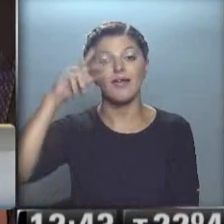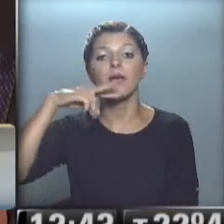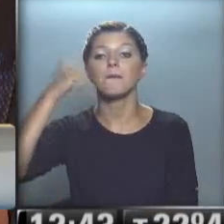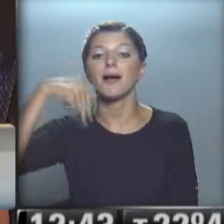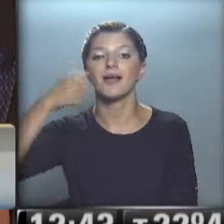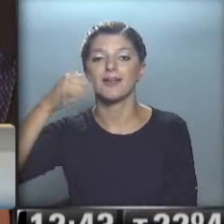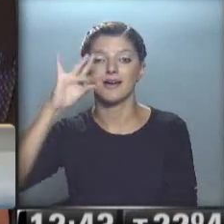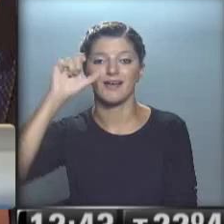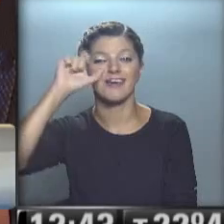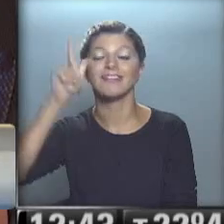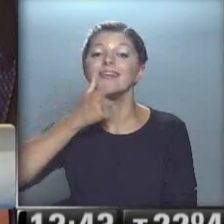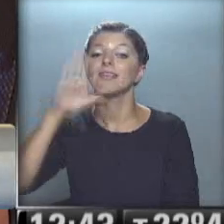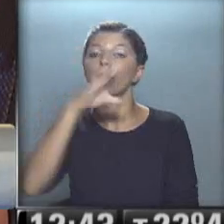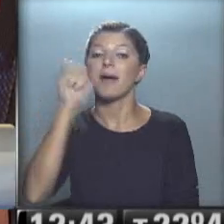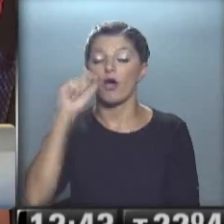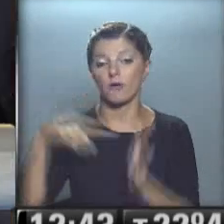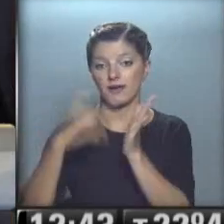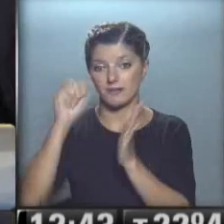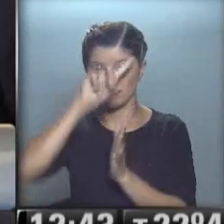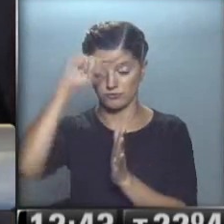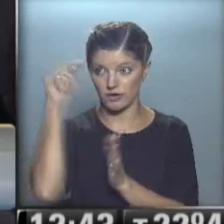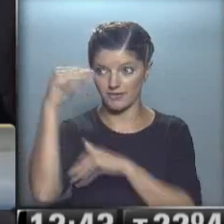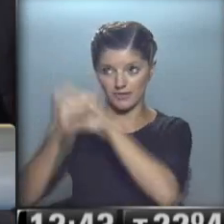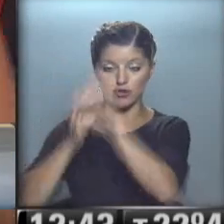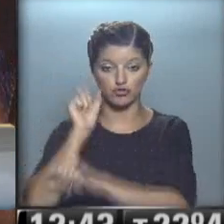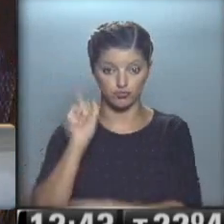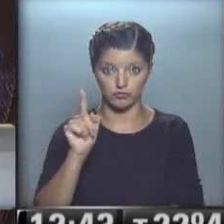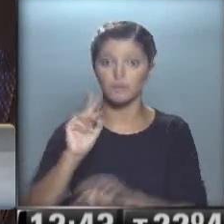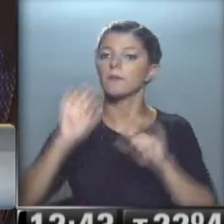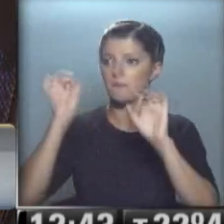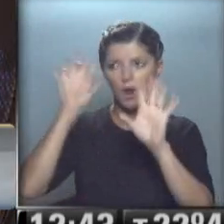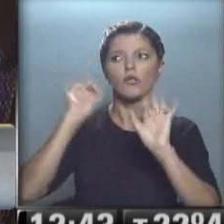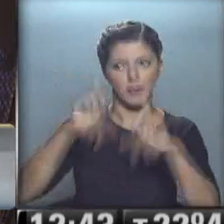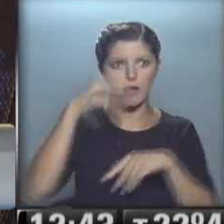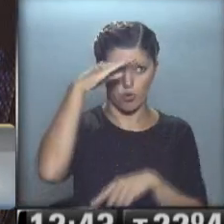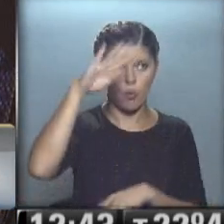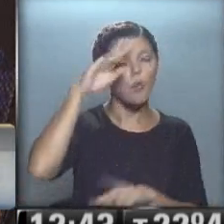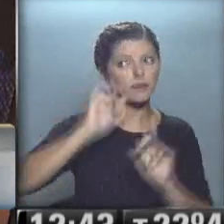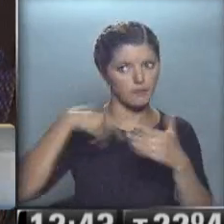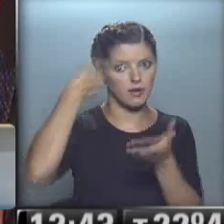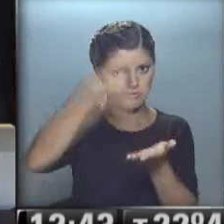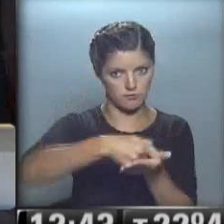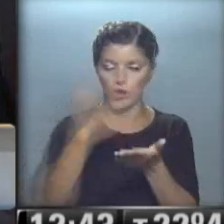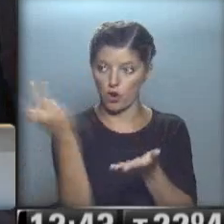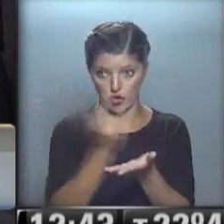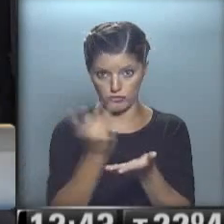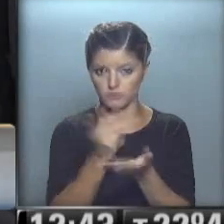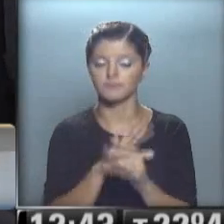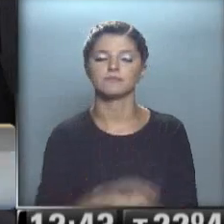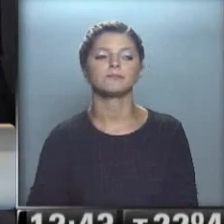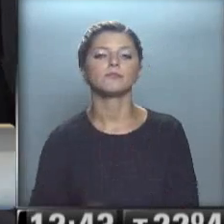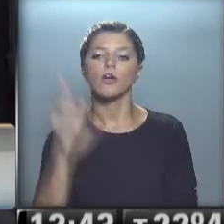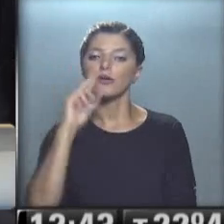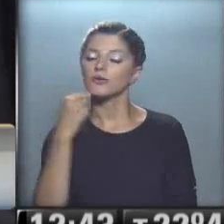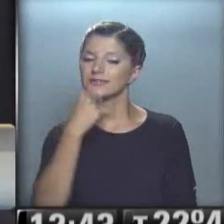Nacional de desarrollo brasileño y los cubanos también Perdóname los cubanos una parte también o sea es mixto no Sí hubo